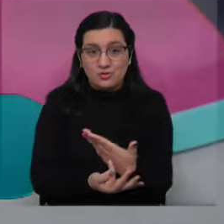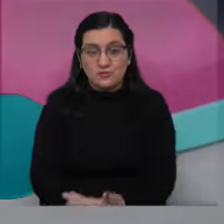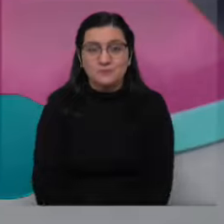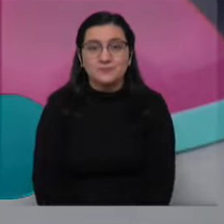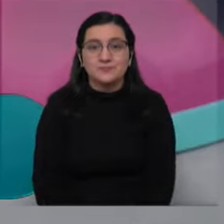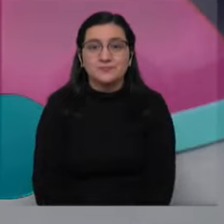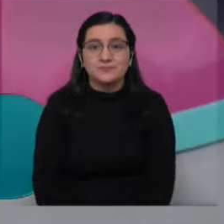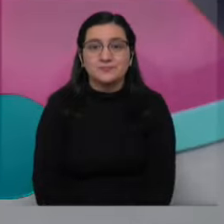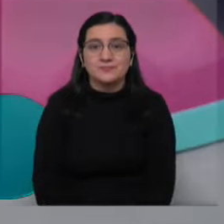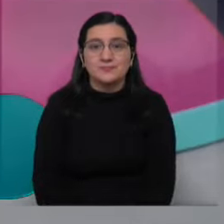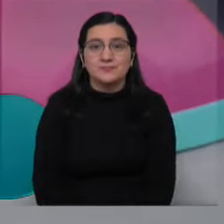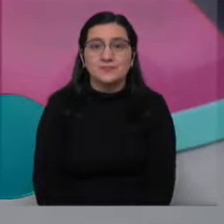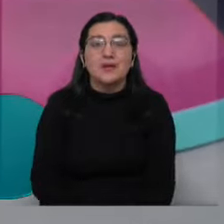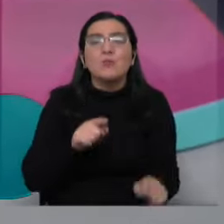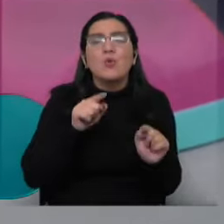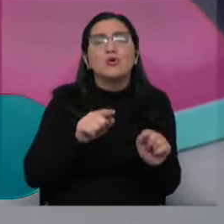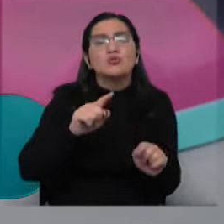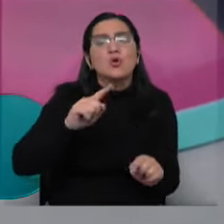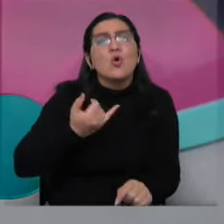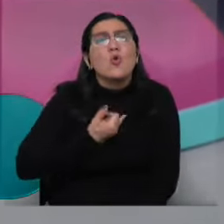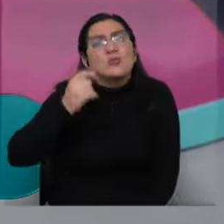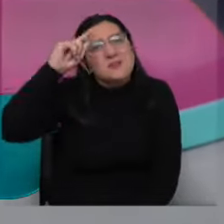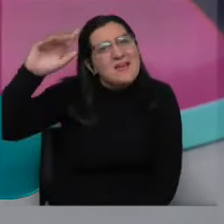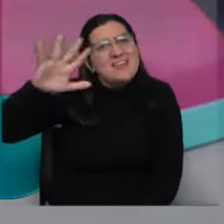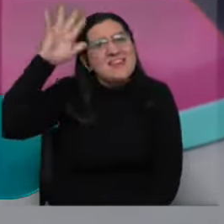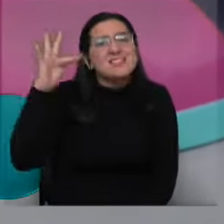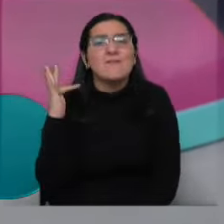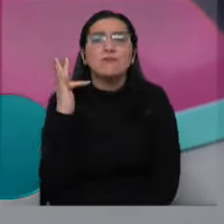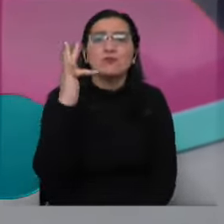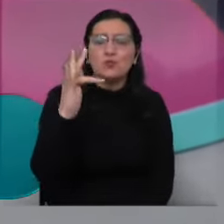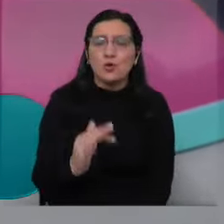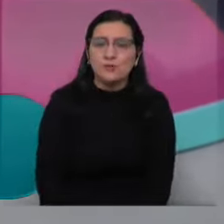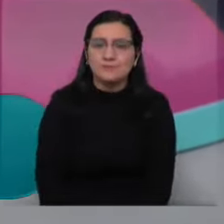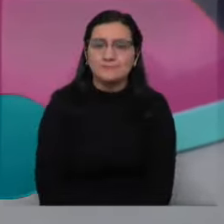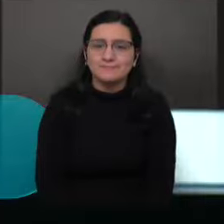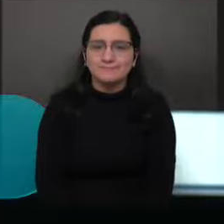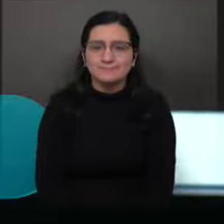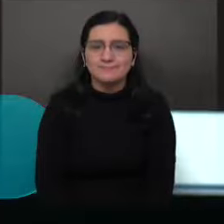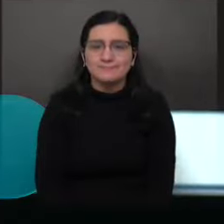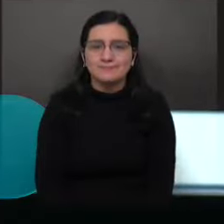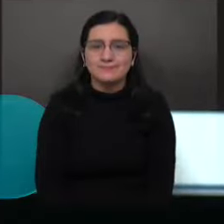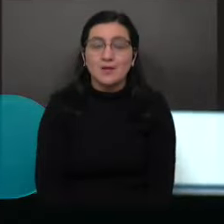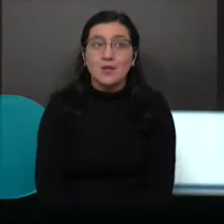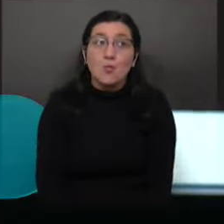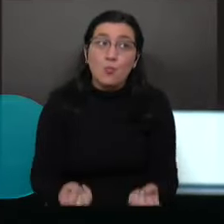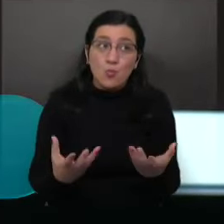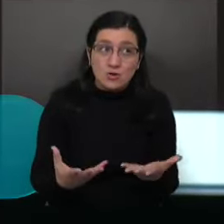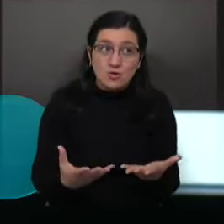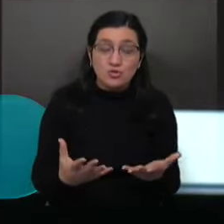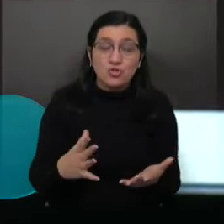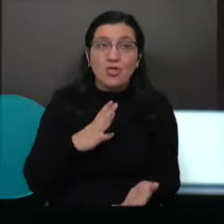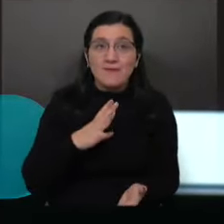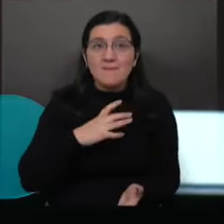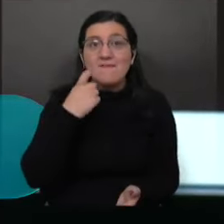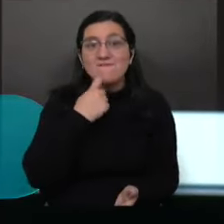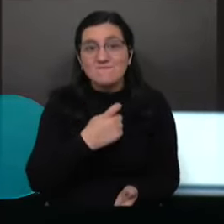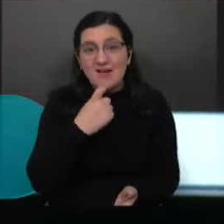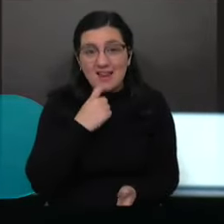ido bien eh qué te imaginas para tu futuro qué te gustaría que sucediera eh tengo un debe todavía y